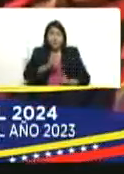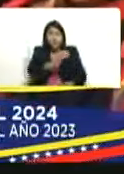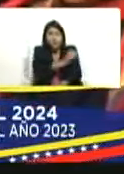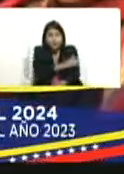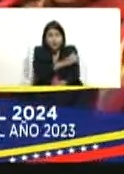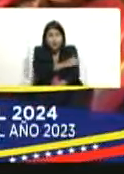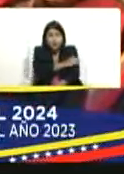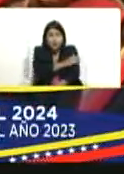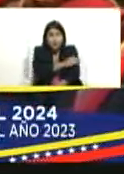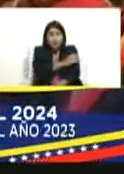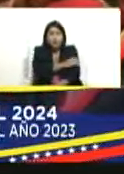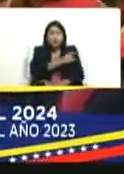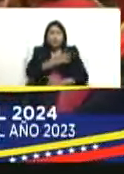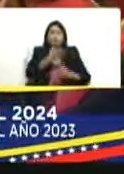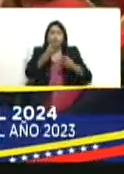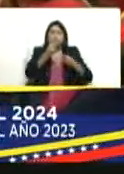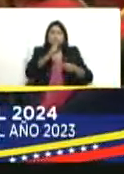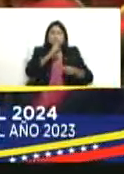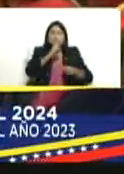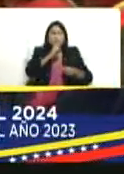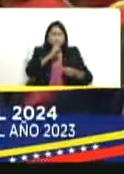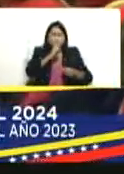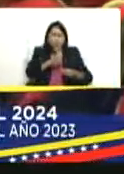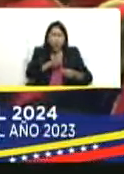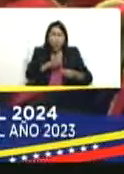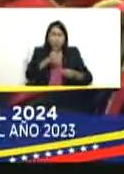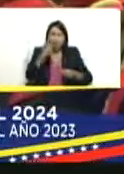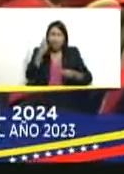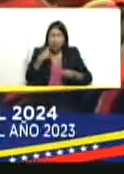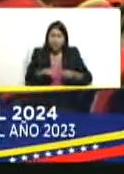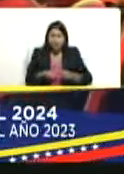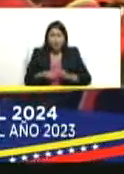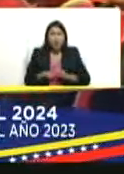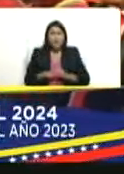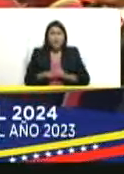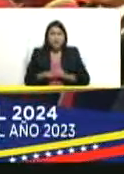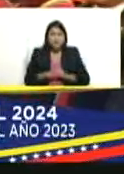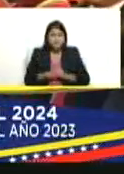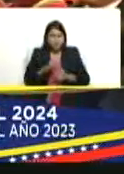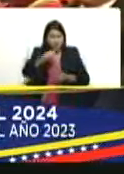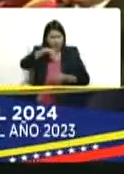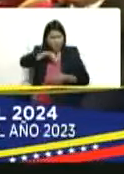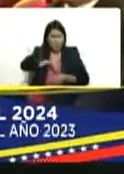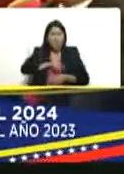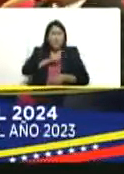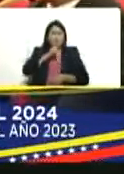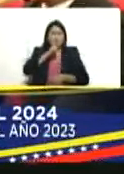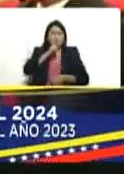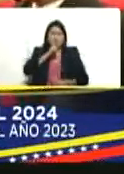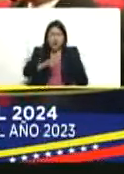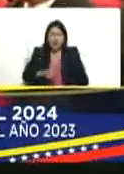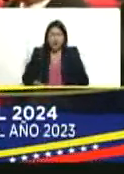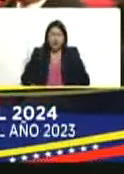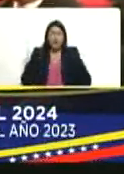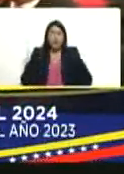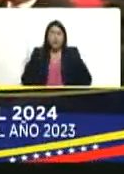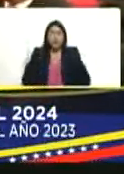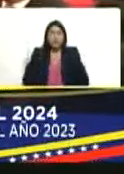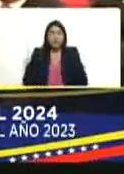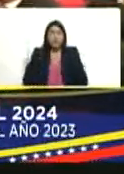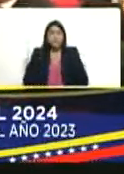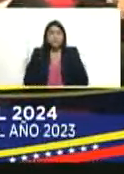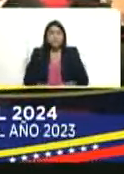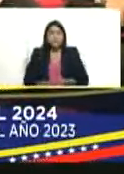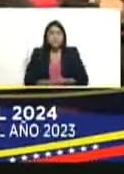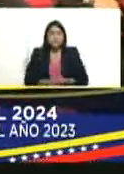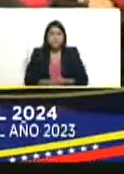lamentablemente, tienen mucho odio, mucha maldad por dentro. Los apellidos tienen un complejo